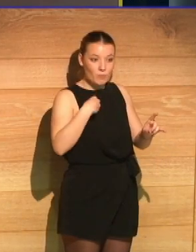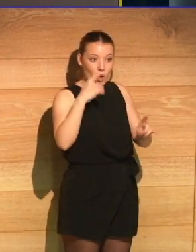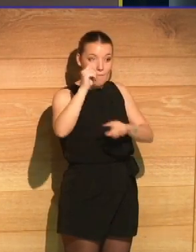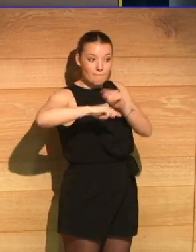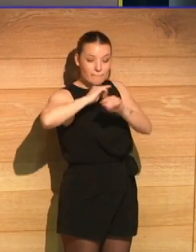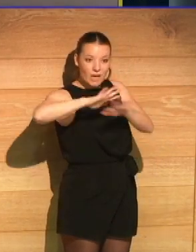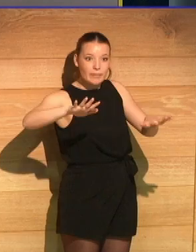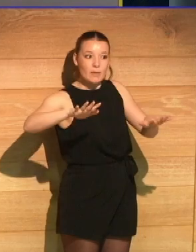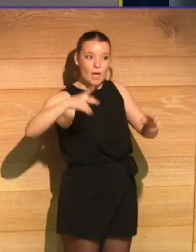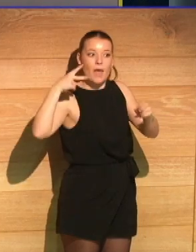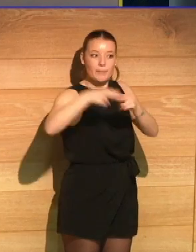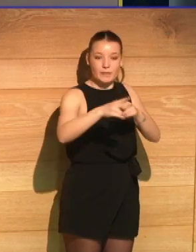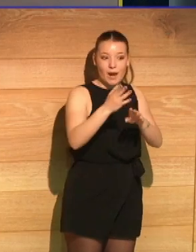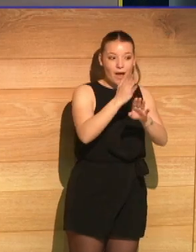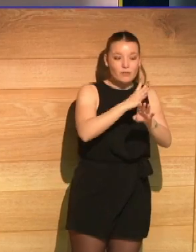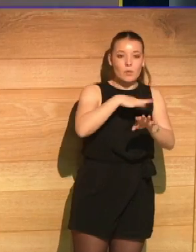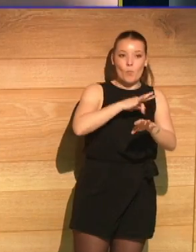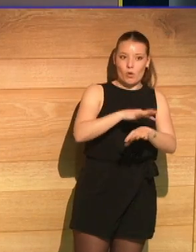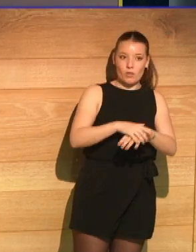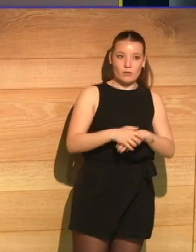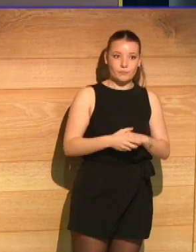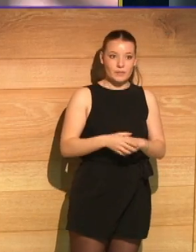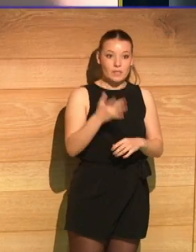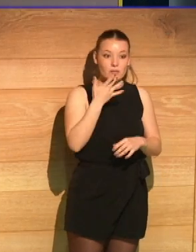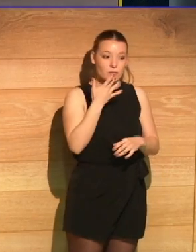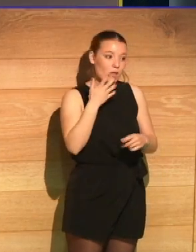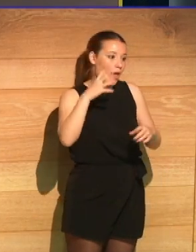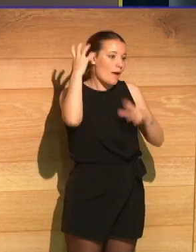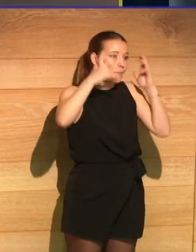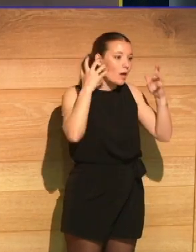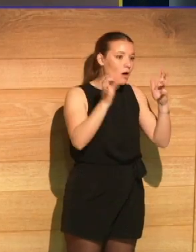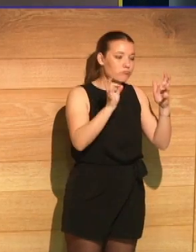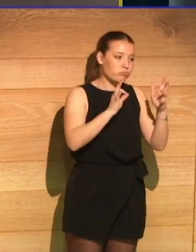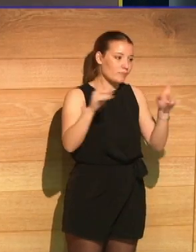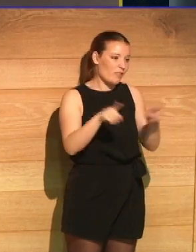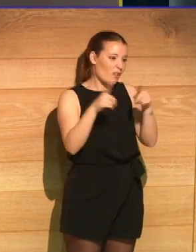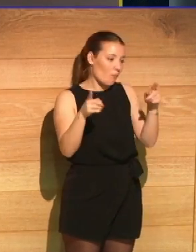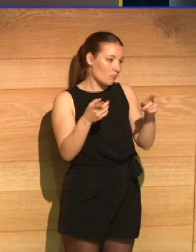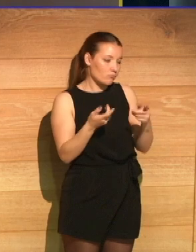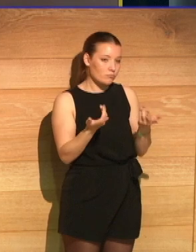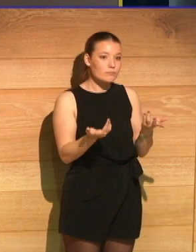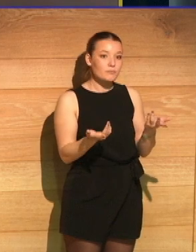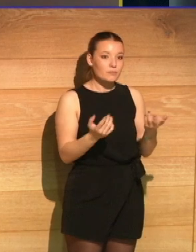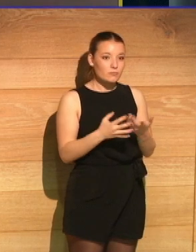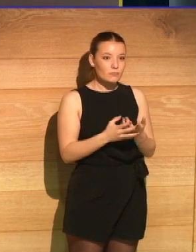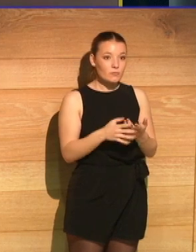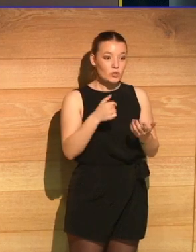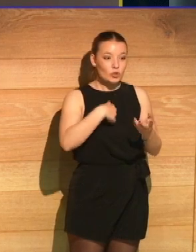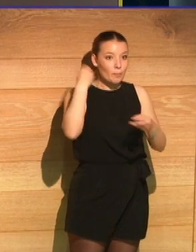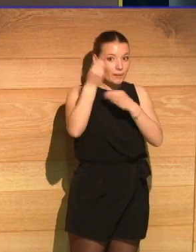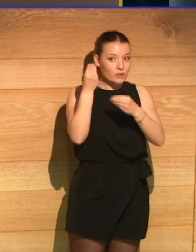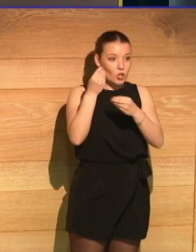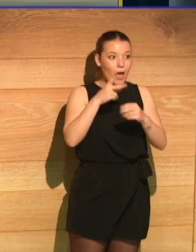evitable, si viene de un animal, ¿no? O lo que sea. Entonces yo creo que es una